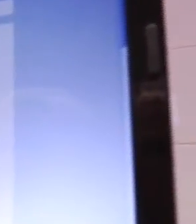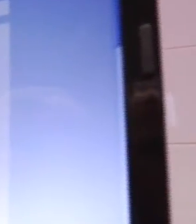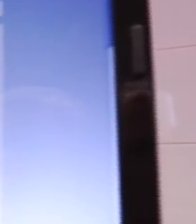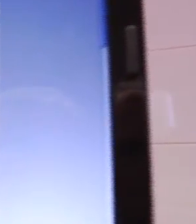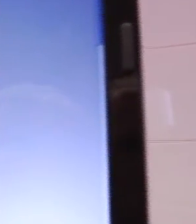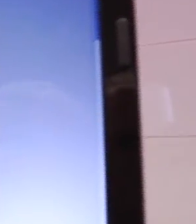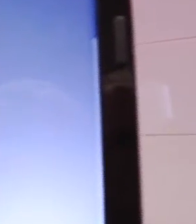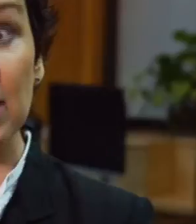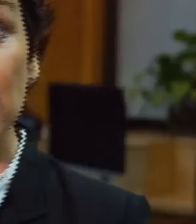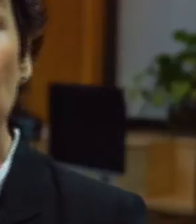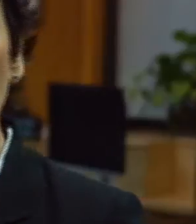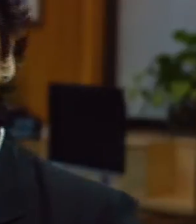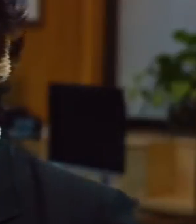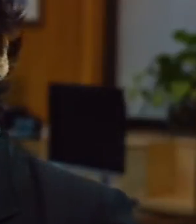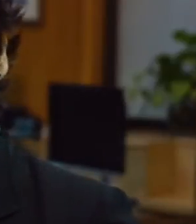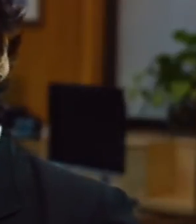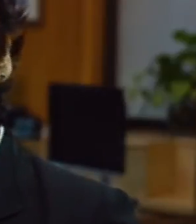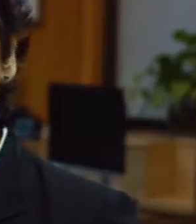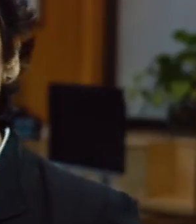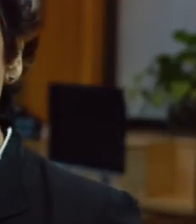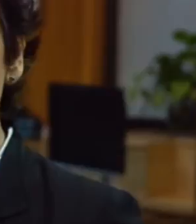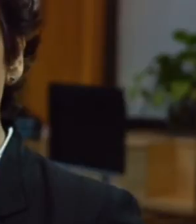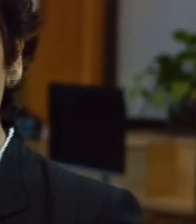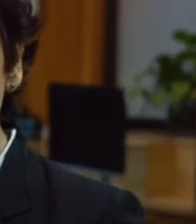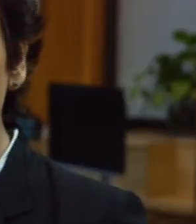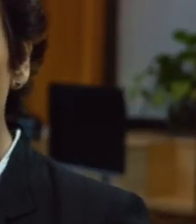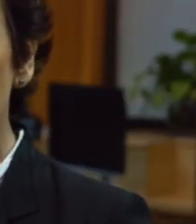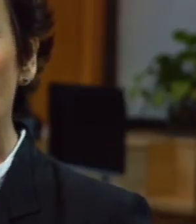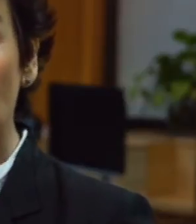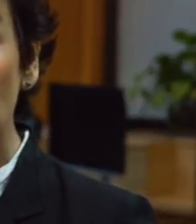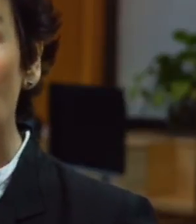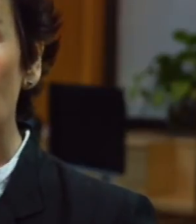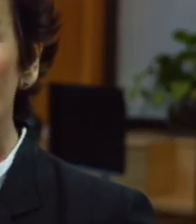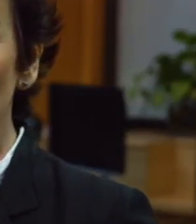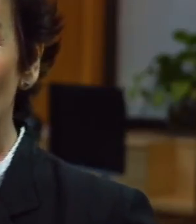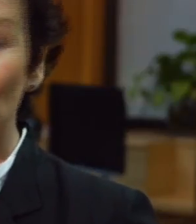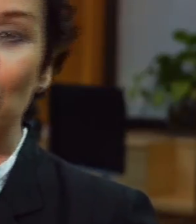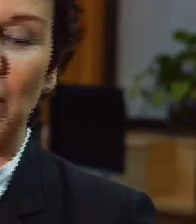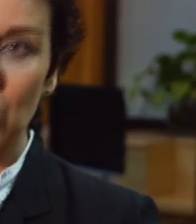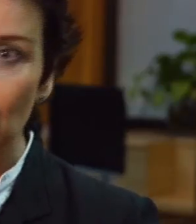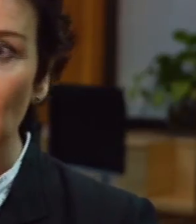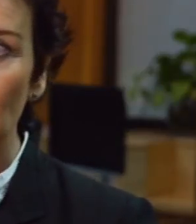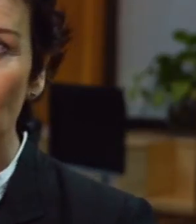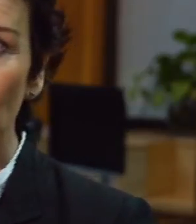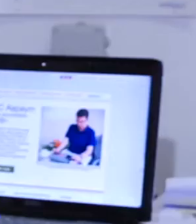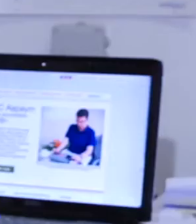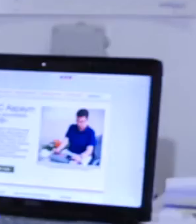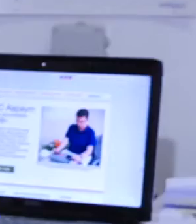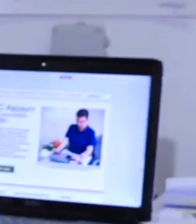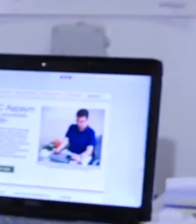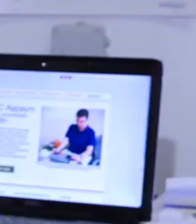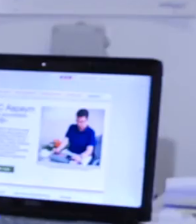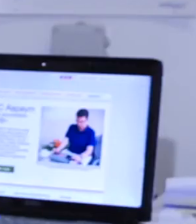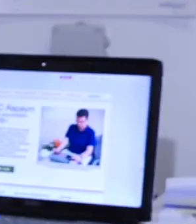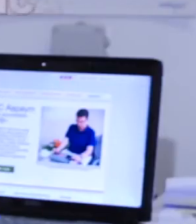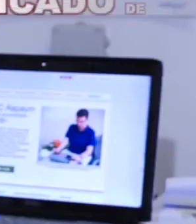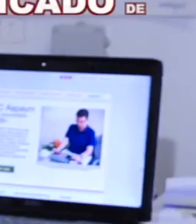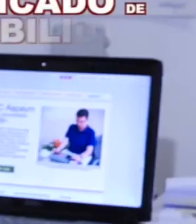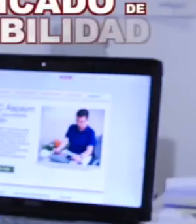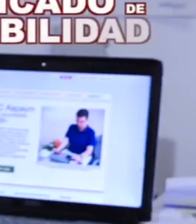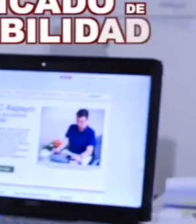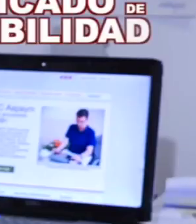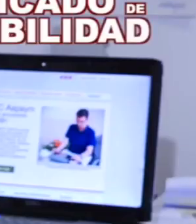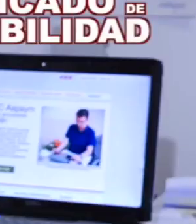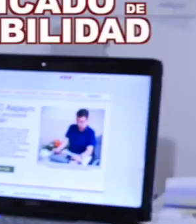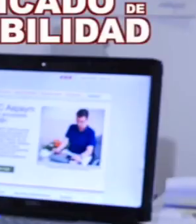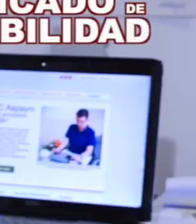administración electrónica es paradigmática en Europa y es segura, es fiable, es cercana y sobre todo es para los ciudadanos. ASTIC GasPain es una